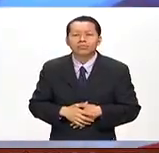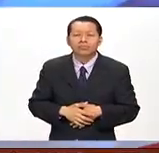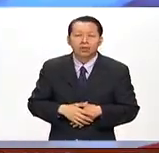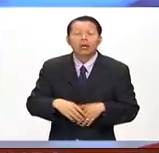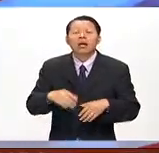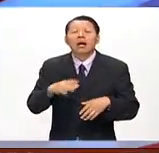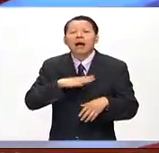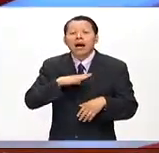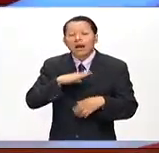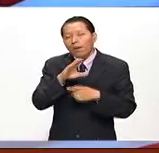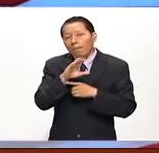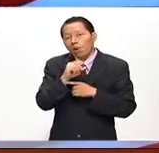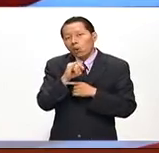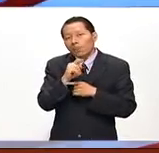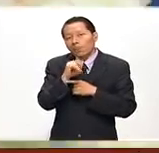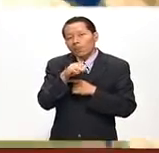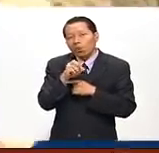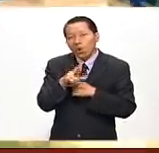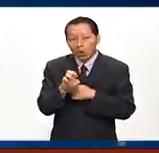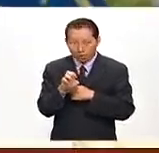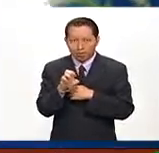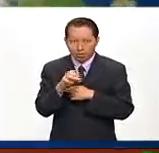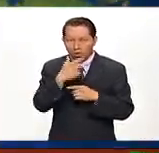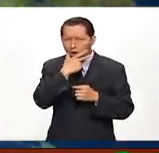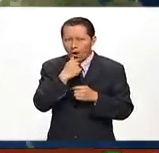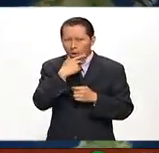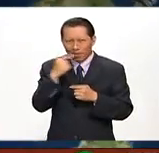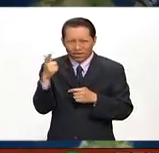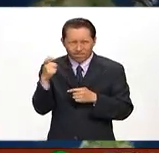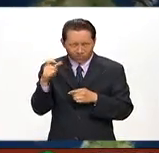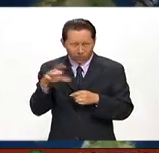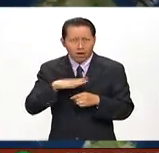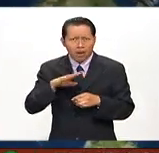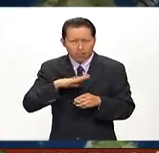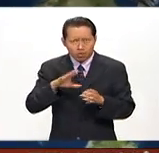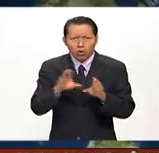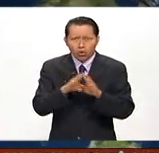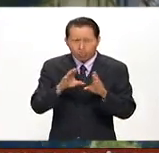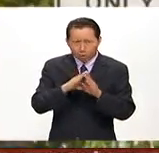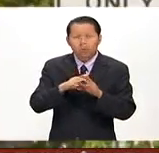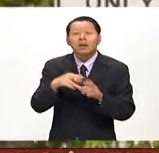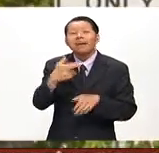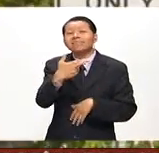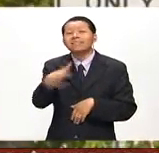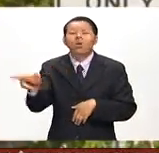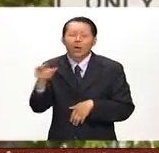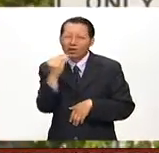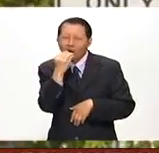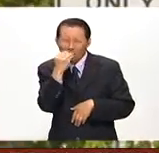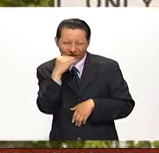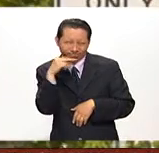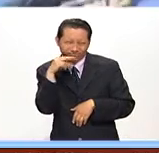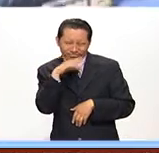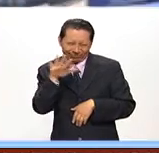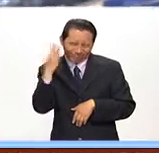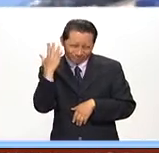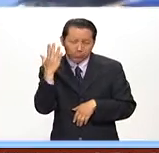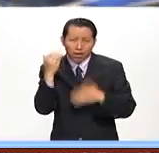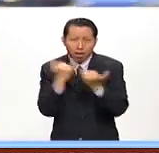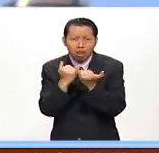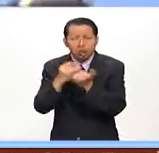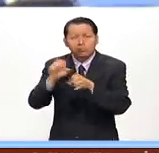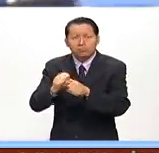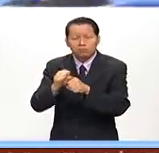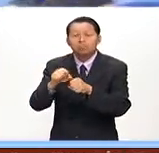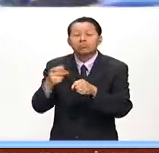Mientras tanto, en Baltimore, un hombre armado protagonizó una toma de rehenes en un restaurante de comida rápida. Entre los